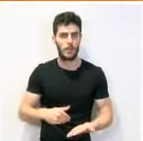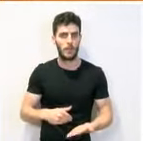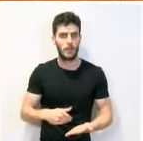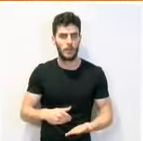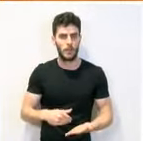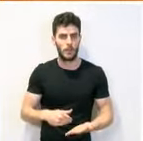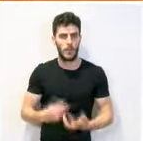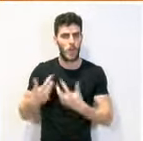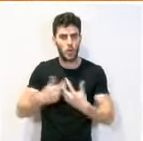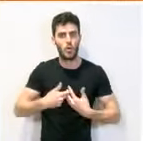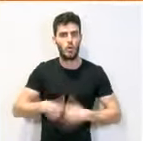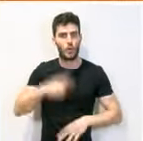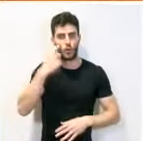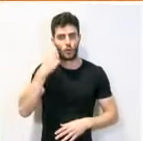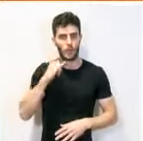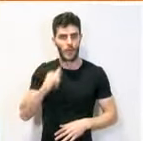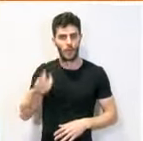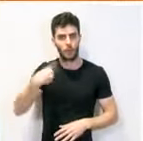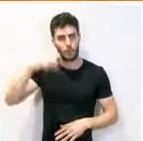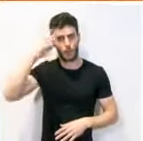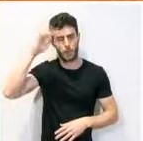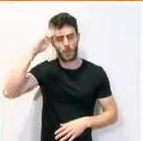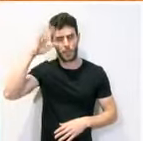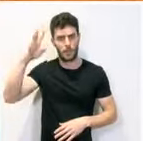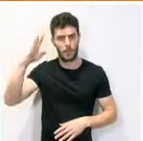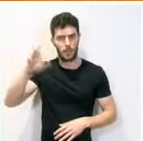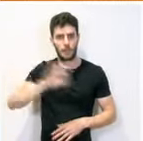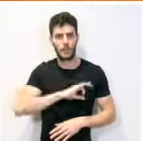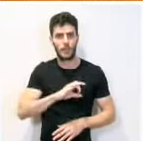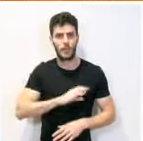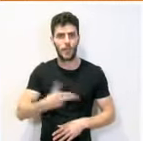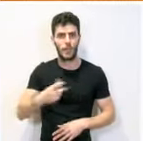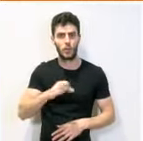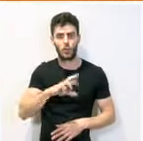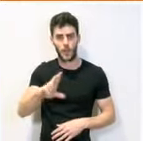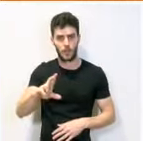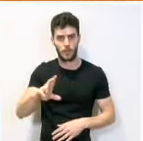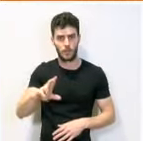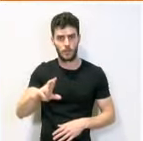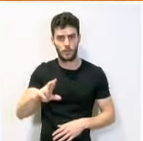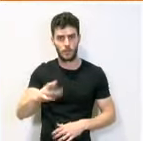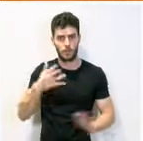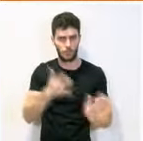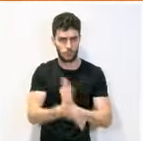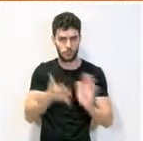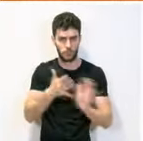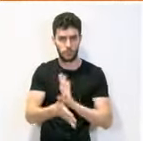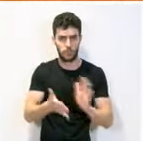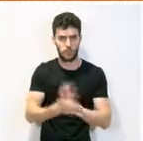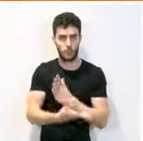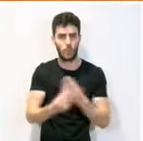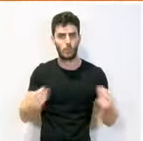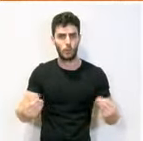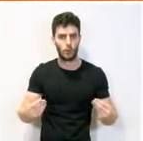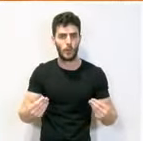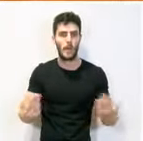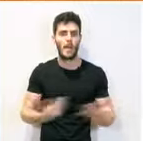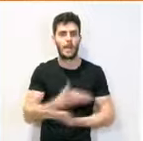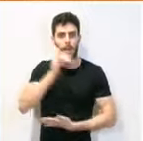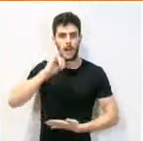acostumbraba a luchar, ¿no? Imagínense ustedes a la señora Chover, que tantas lecciones nos daba el día de La Rioja sobre